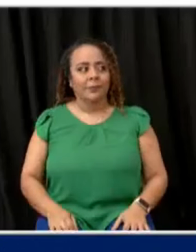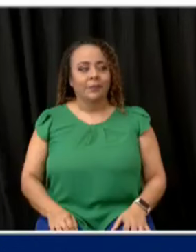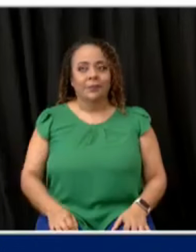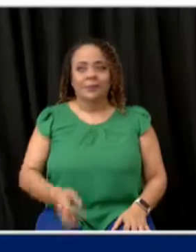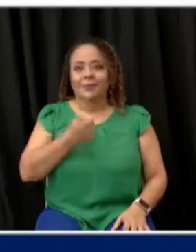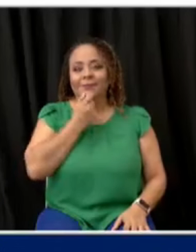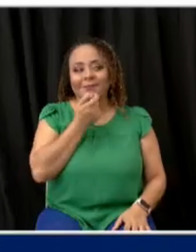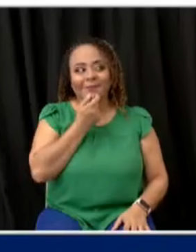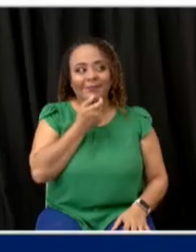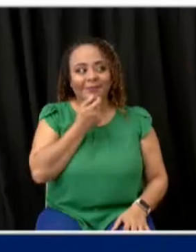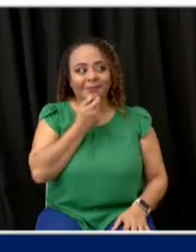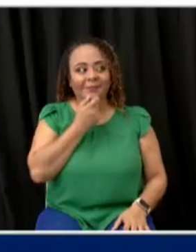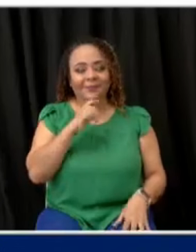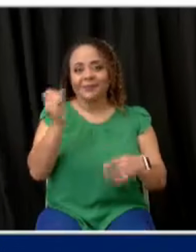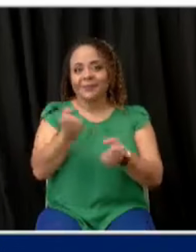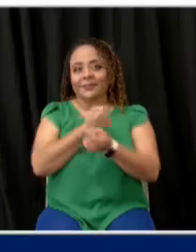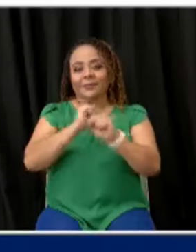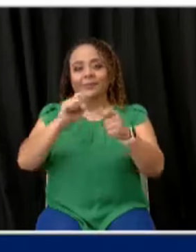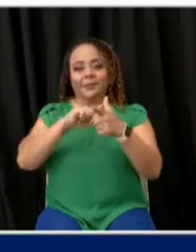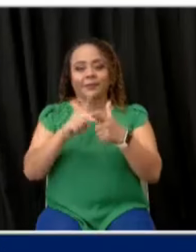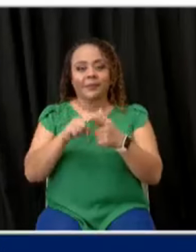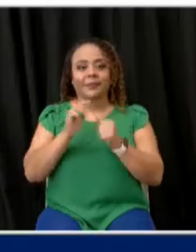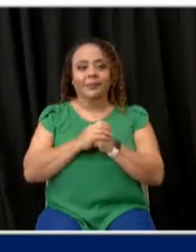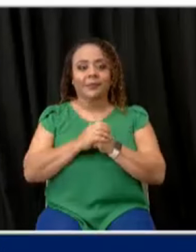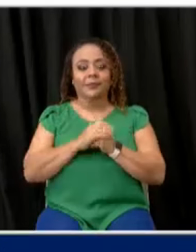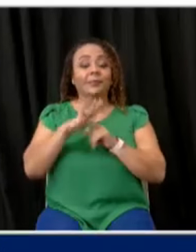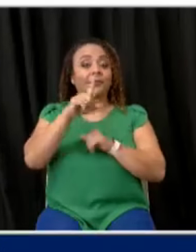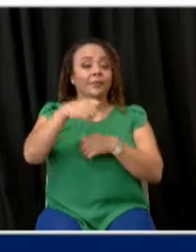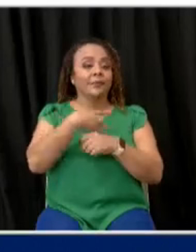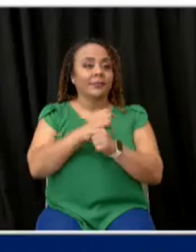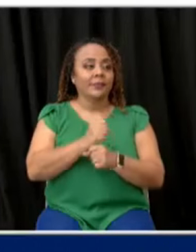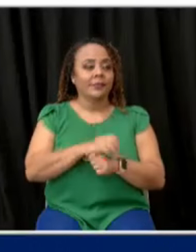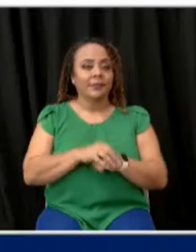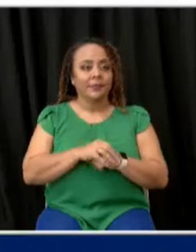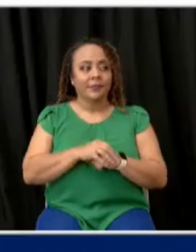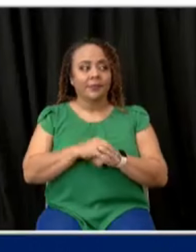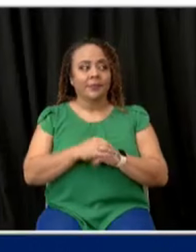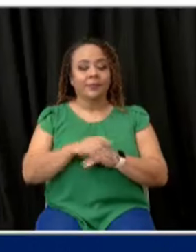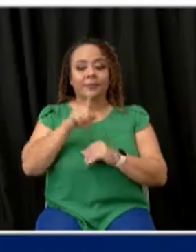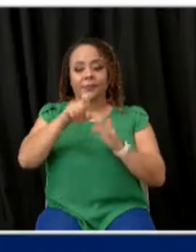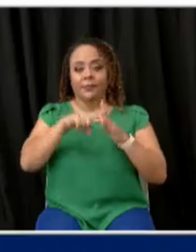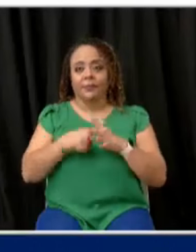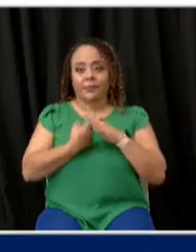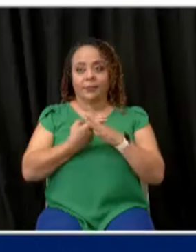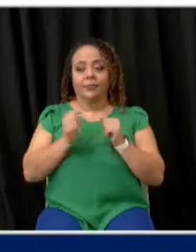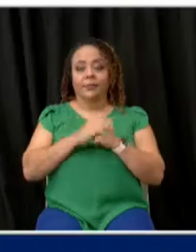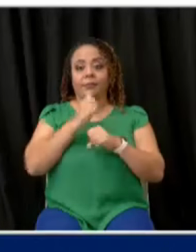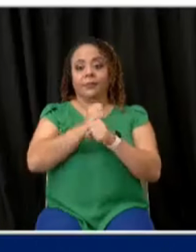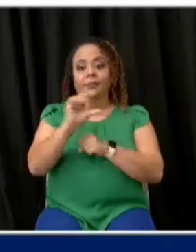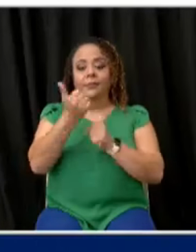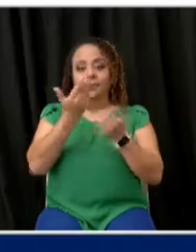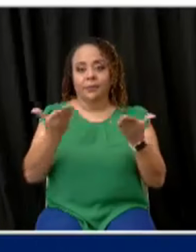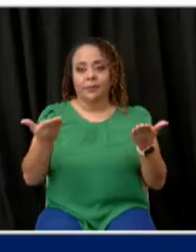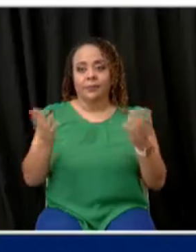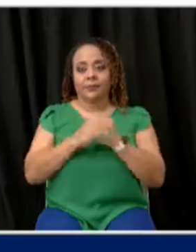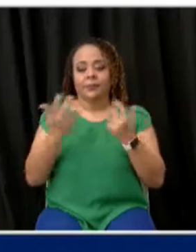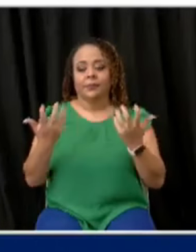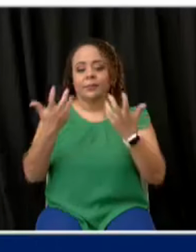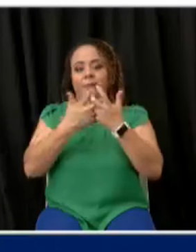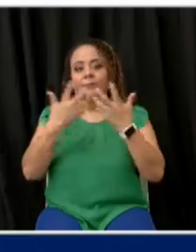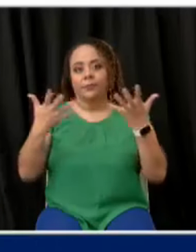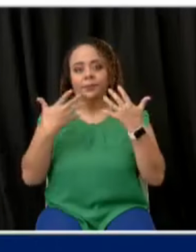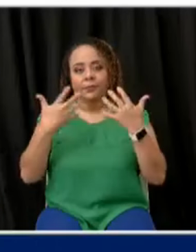puede. No, ¿verdad? Entonces, en ese caso, ¿qué es lo que tenemos que hacer? Pues ahí tenemos que empezar a actuar en otras cosas. La aclimatación es